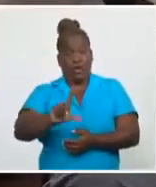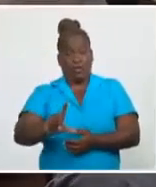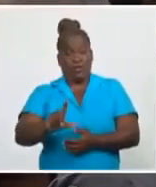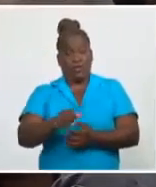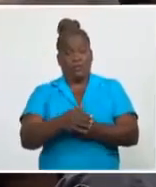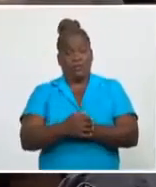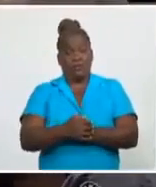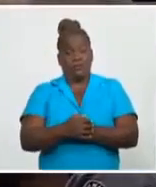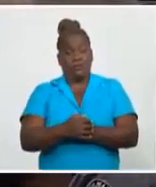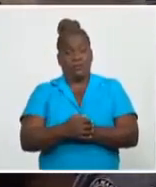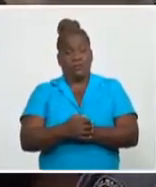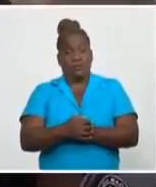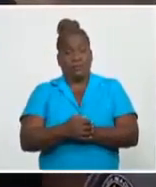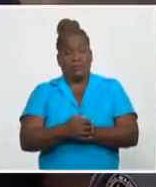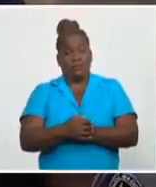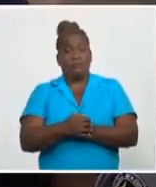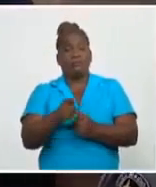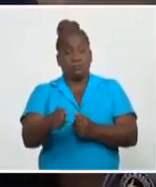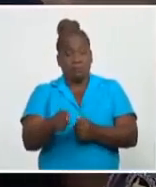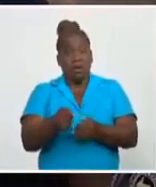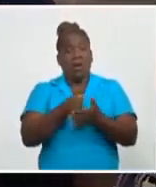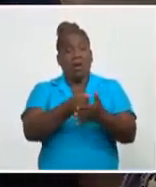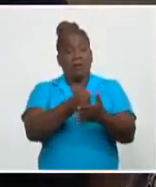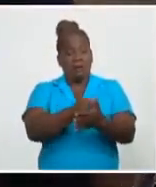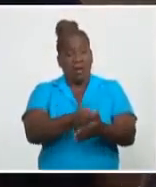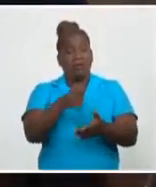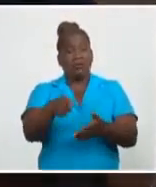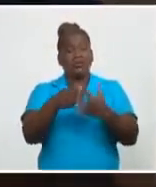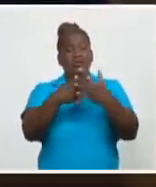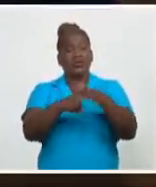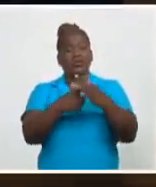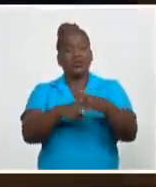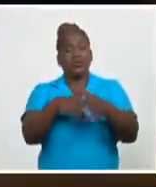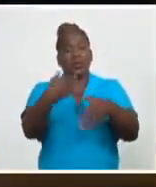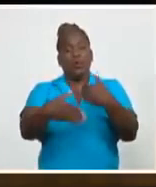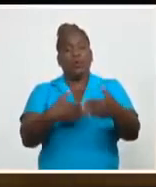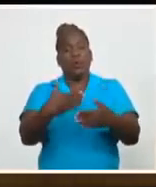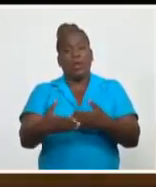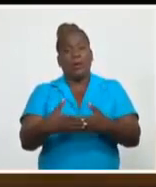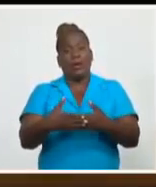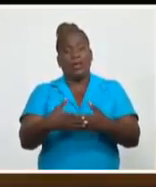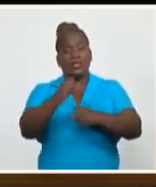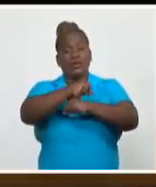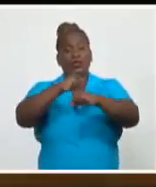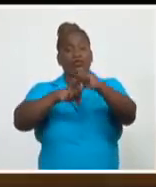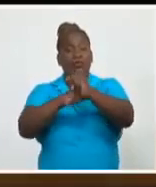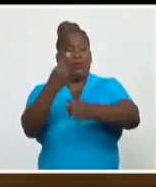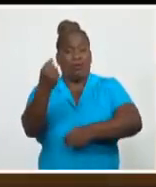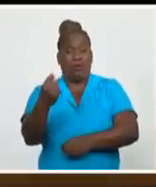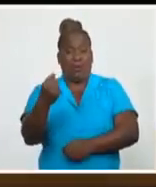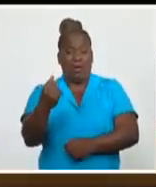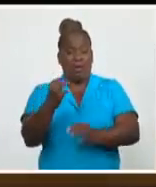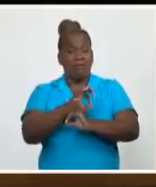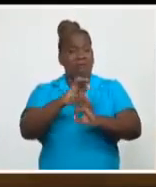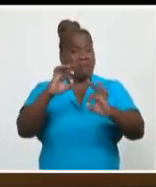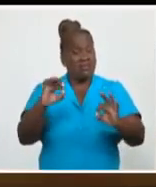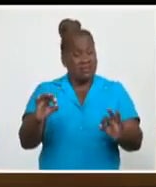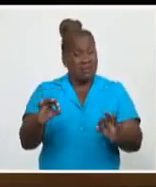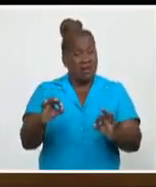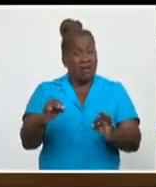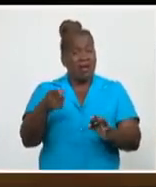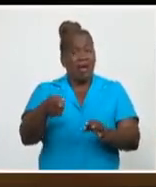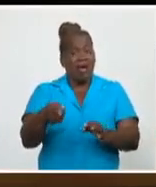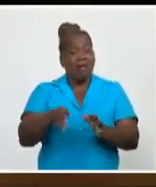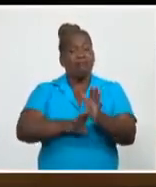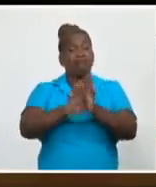economía. Avanzar en la solución de los problemas estructurales de la economía, en particular desarrollar la producción